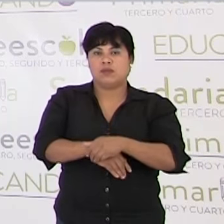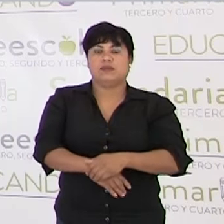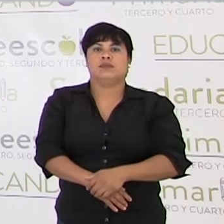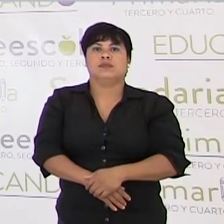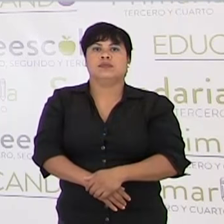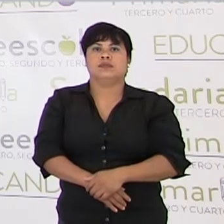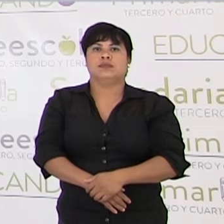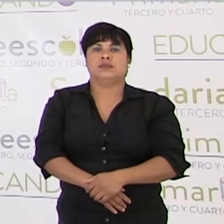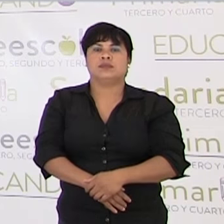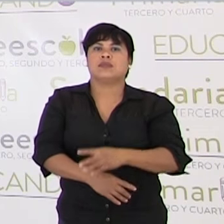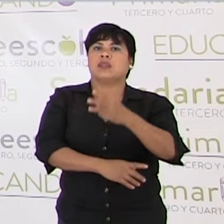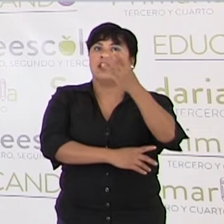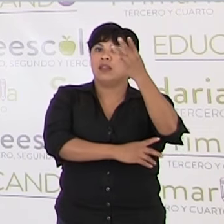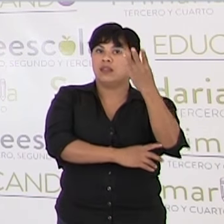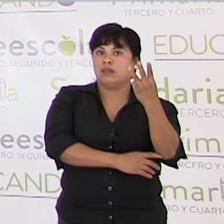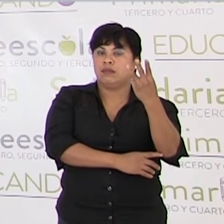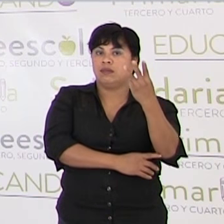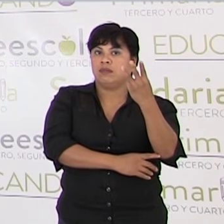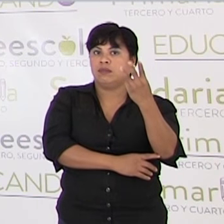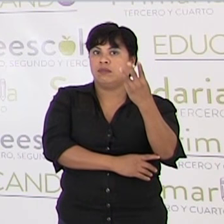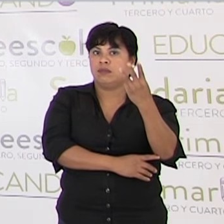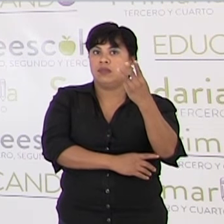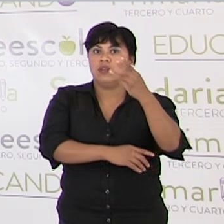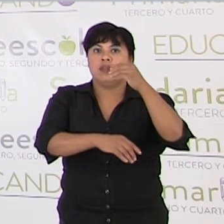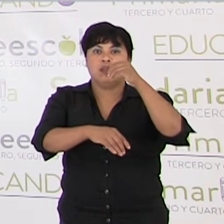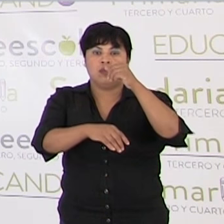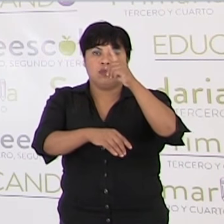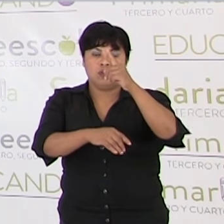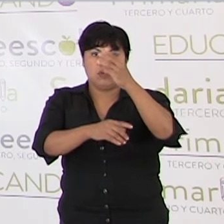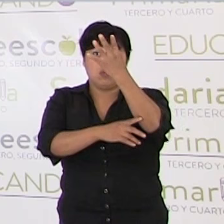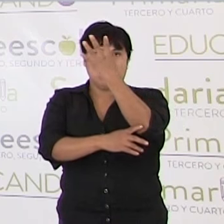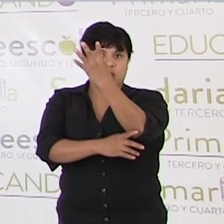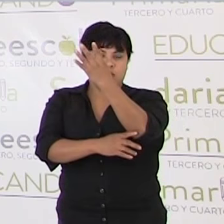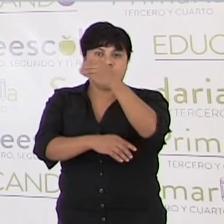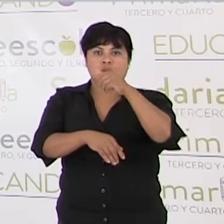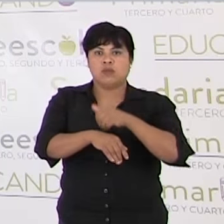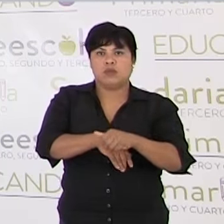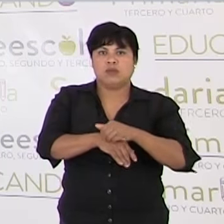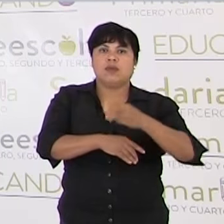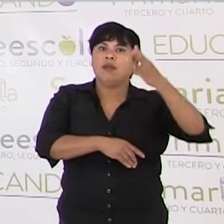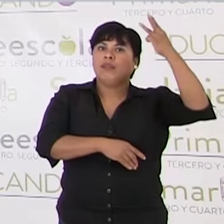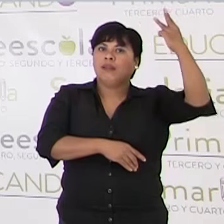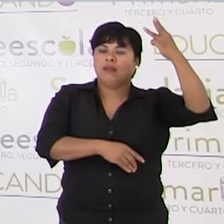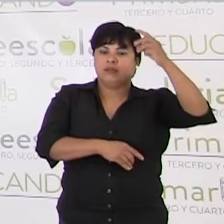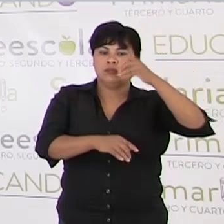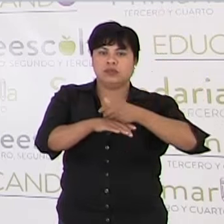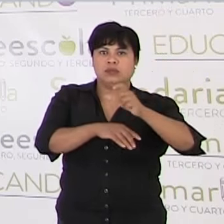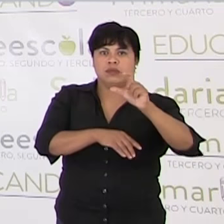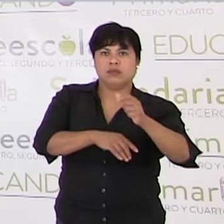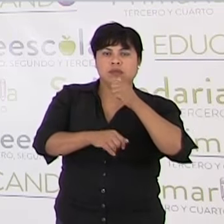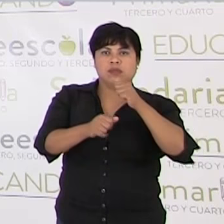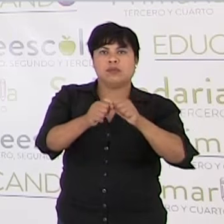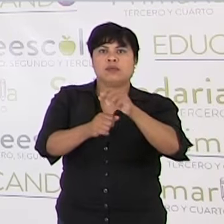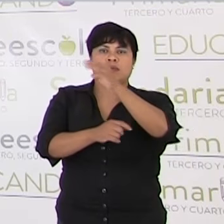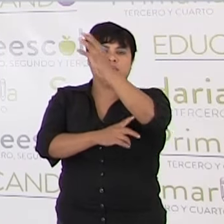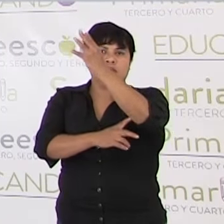¿sí? El cubo del cuádruplo de un número. Y se representa